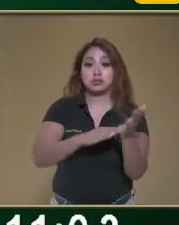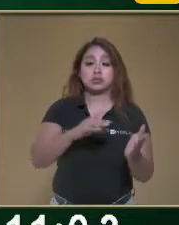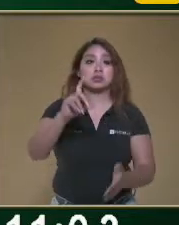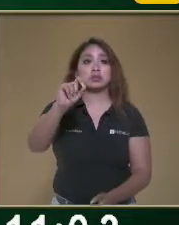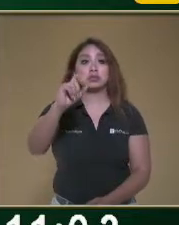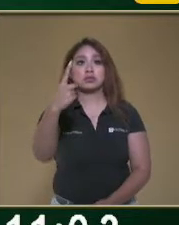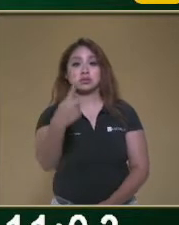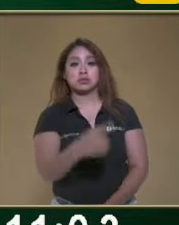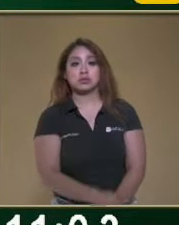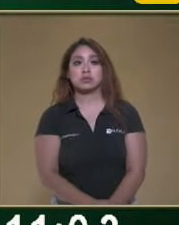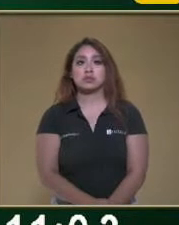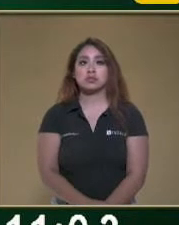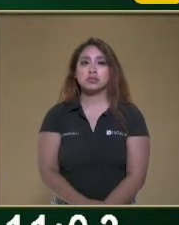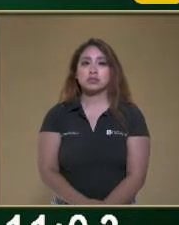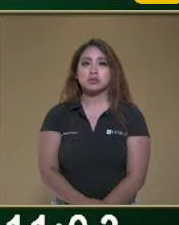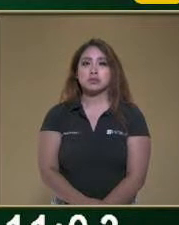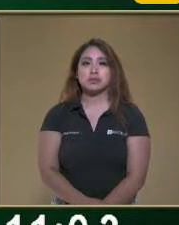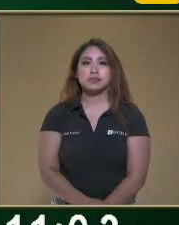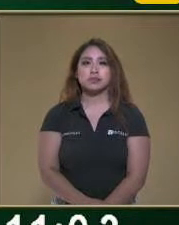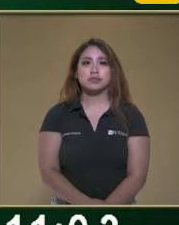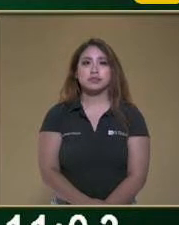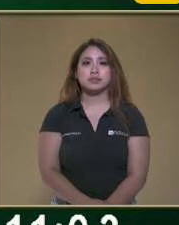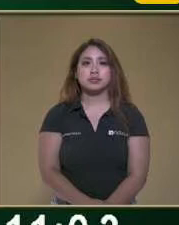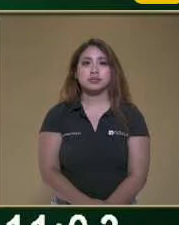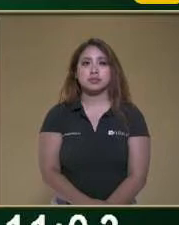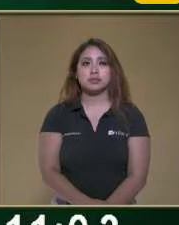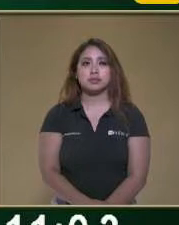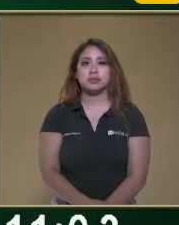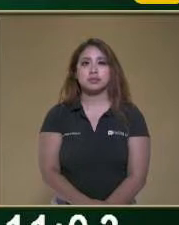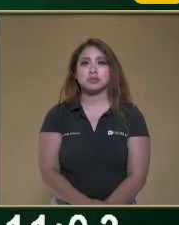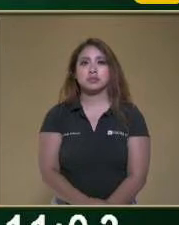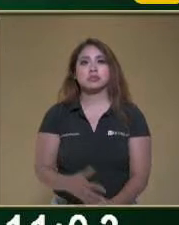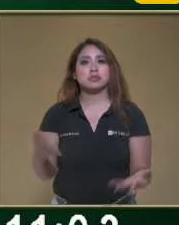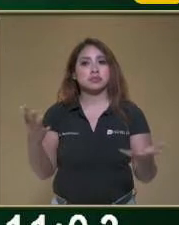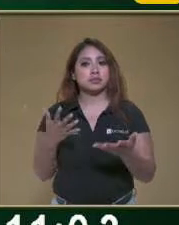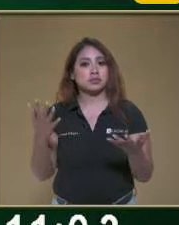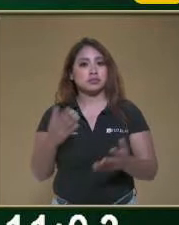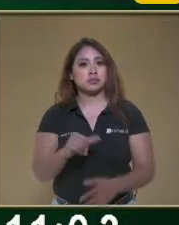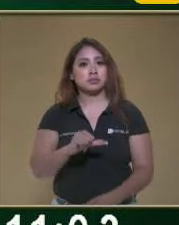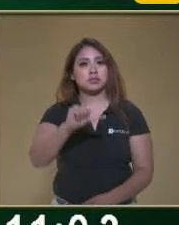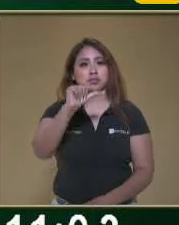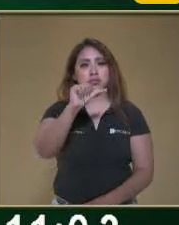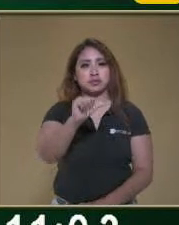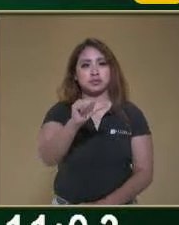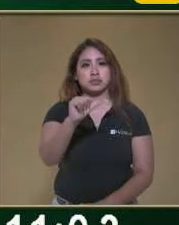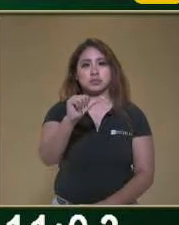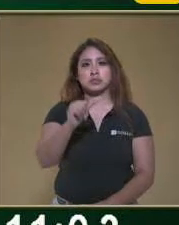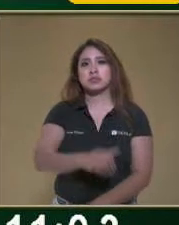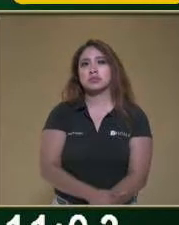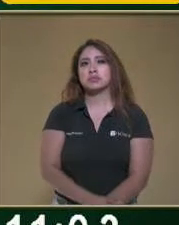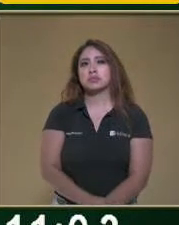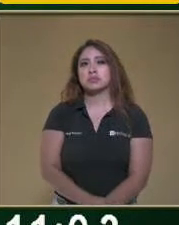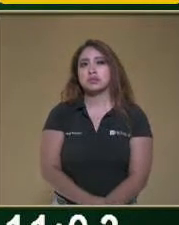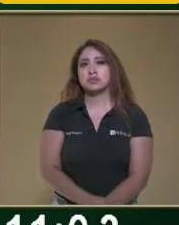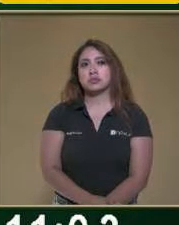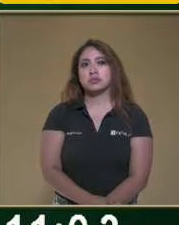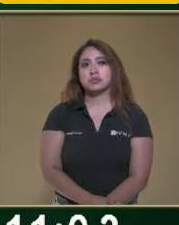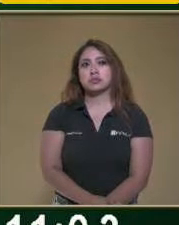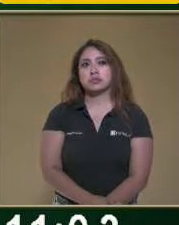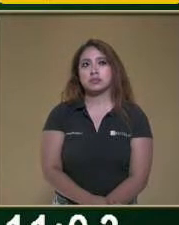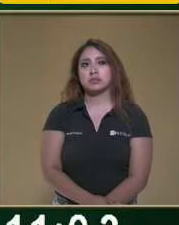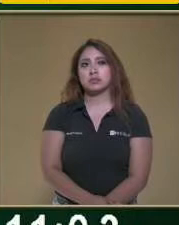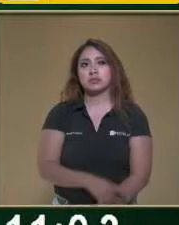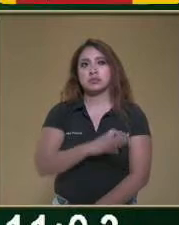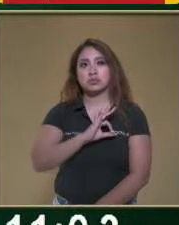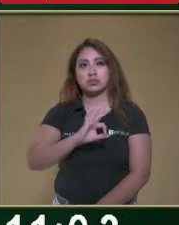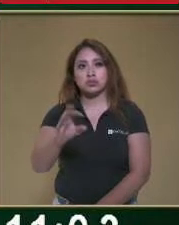libro. Así es. Y vamos a hablar sobre el alfabeto. El alfabeto lo